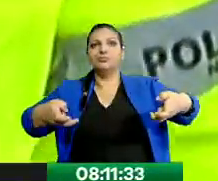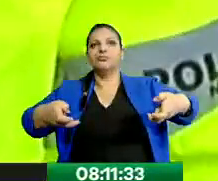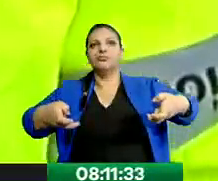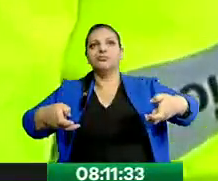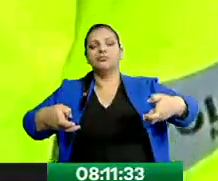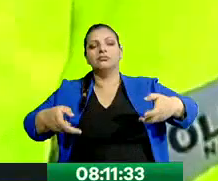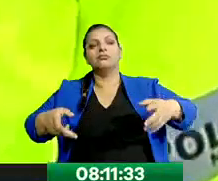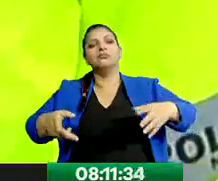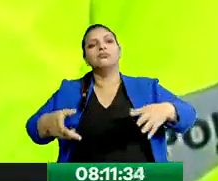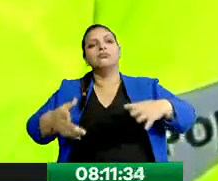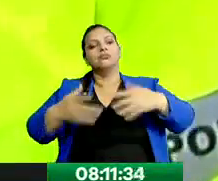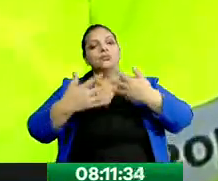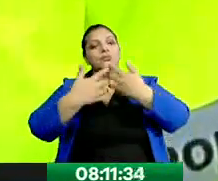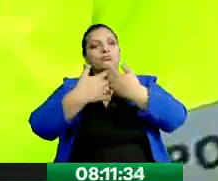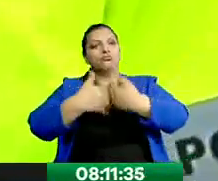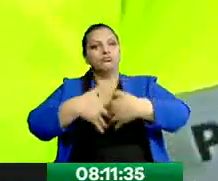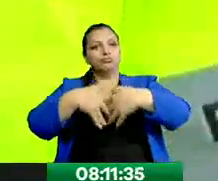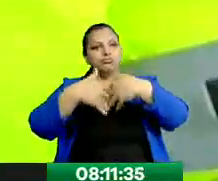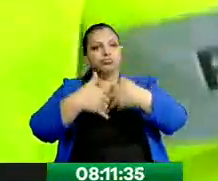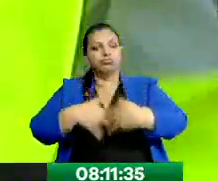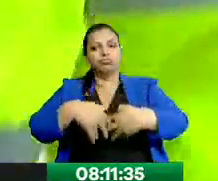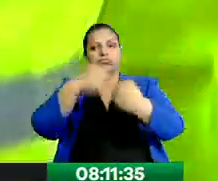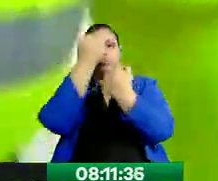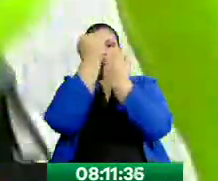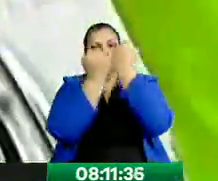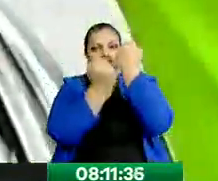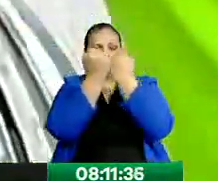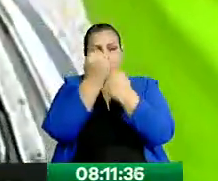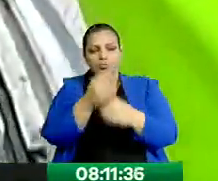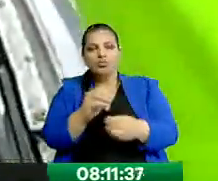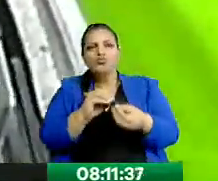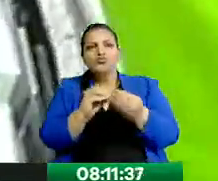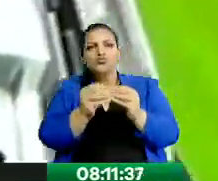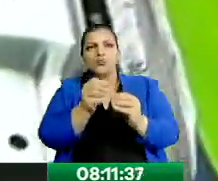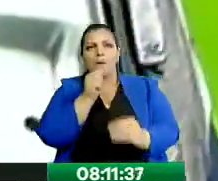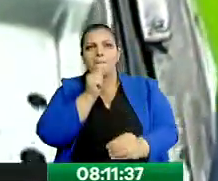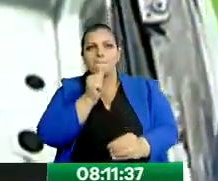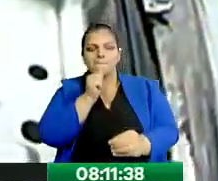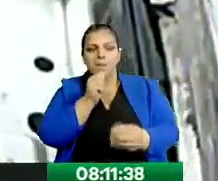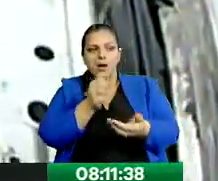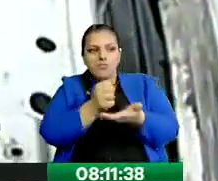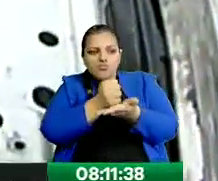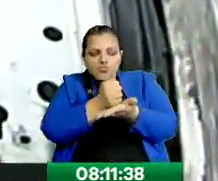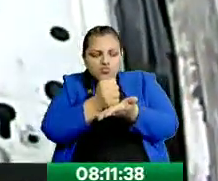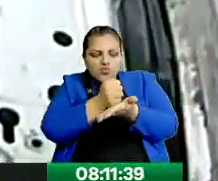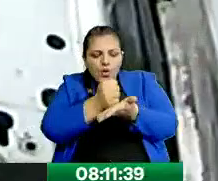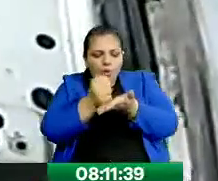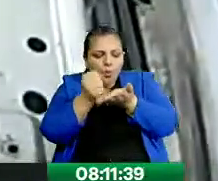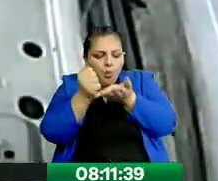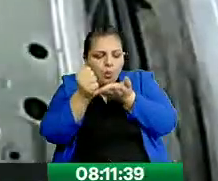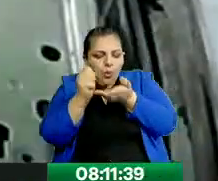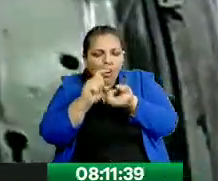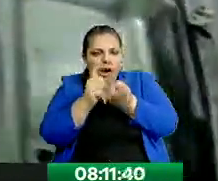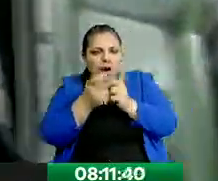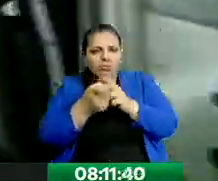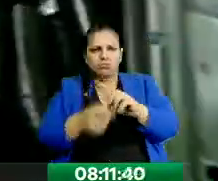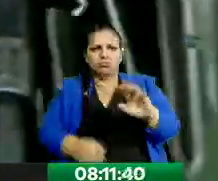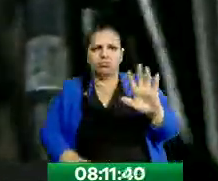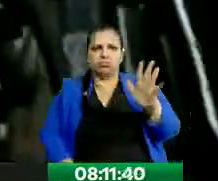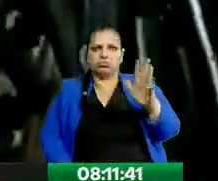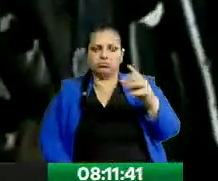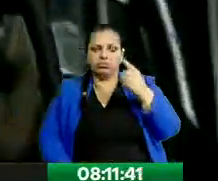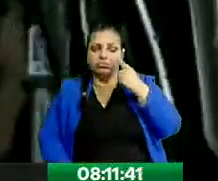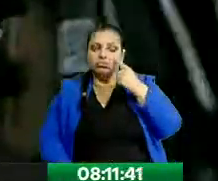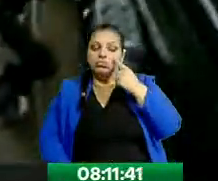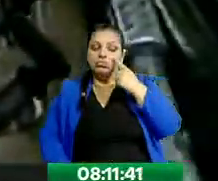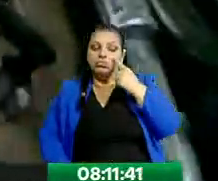la serie o la numeración del motor no se encuentre adulterada, porque este es otro de los delitos que se cometen de forma bastante común,